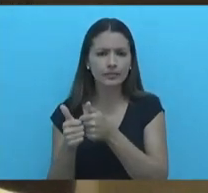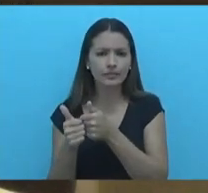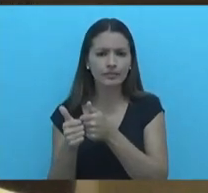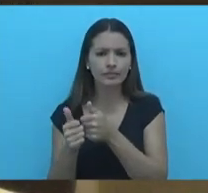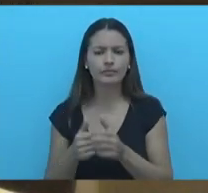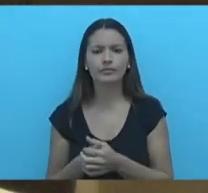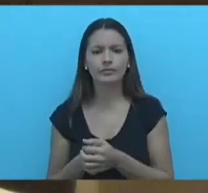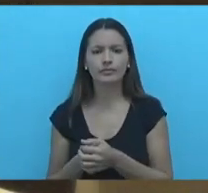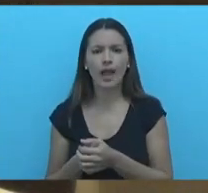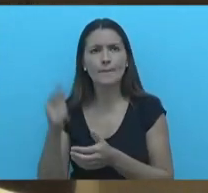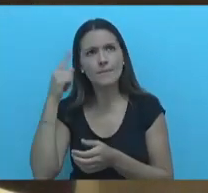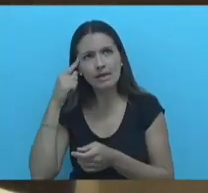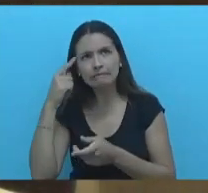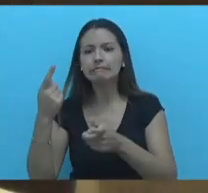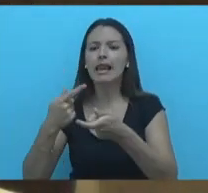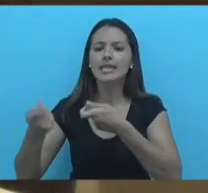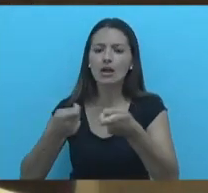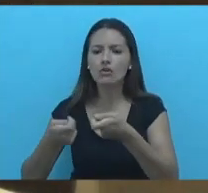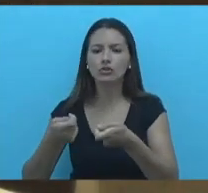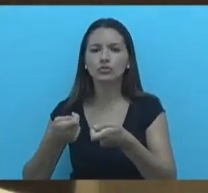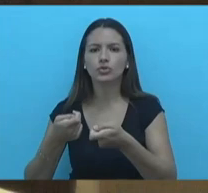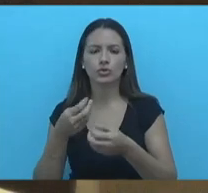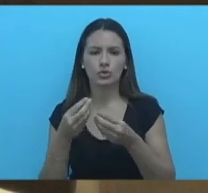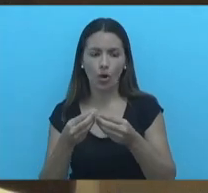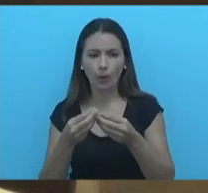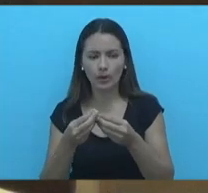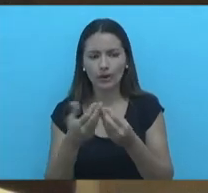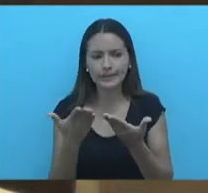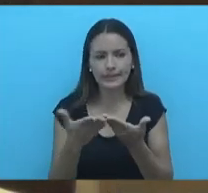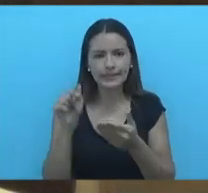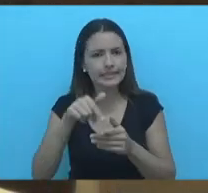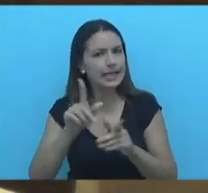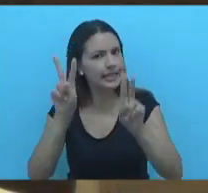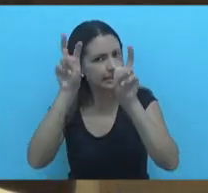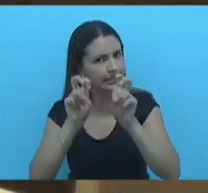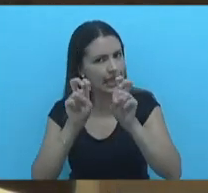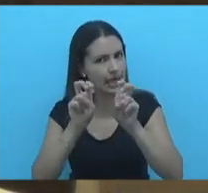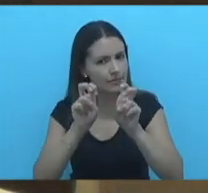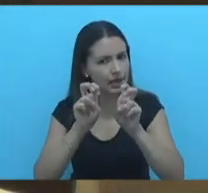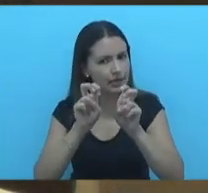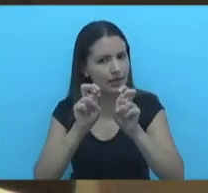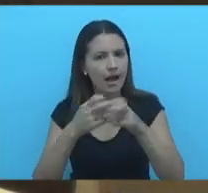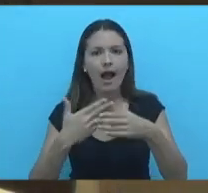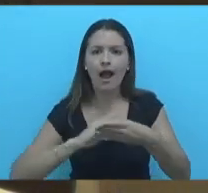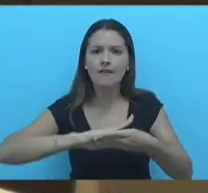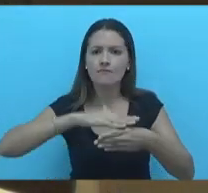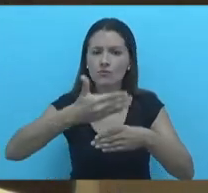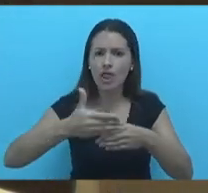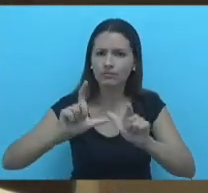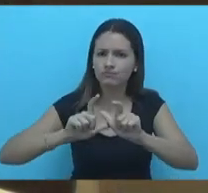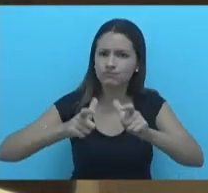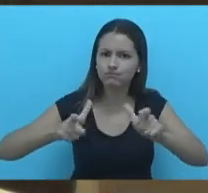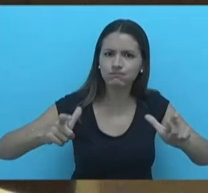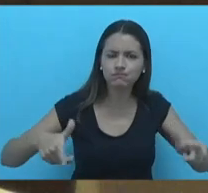bloques regionales. Y una discusión de este calibre, que trasciende una coyuntura de una gestión, que trasciende a una